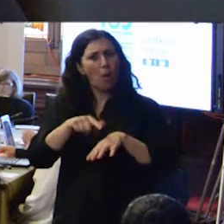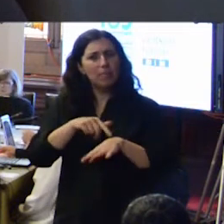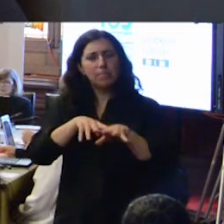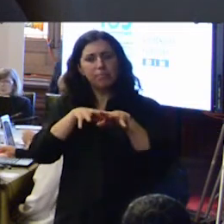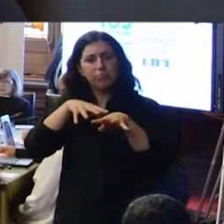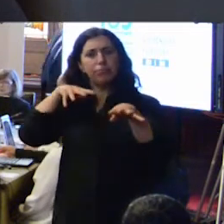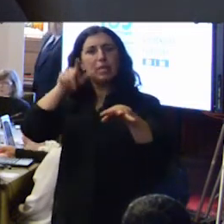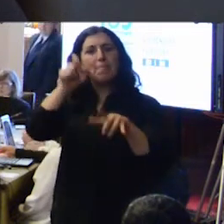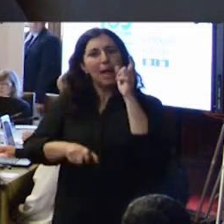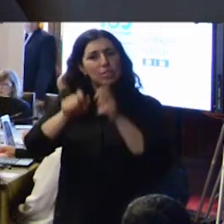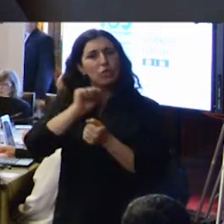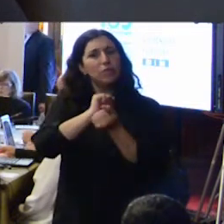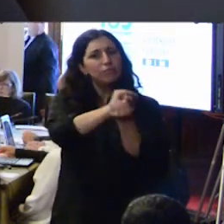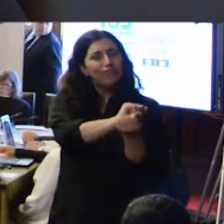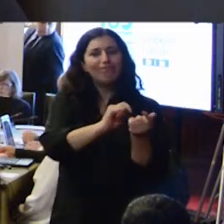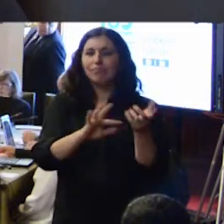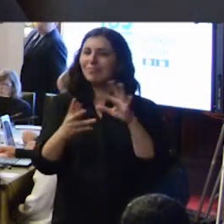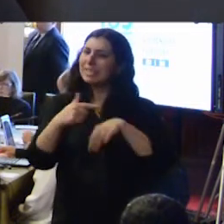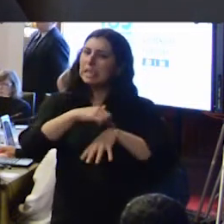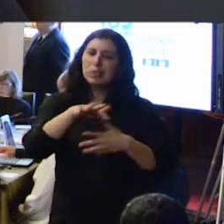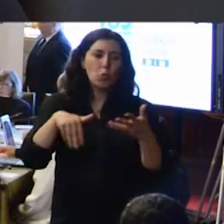ellas fueron detenidas en condiciones